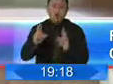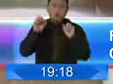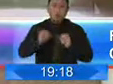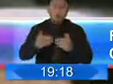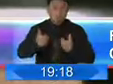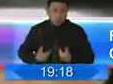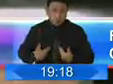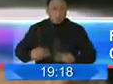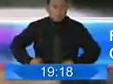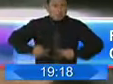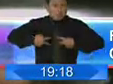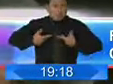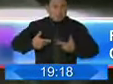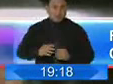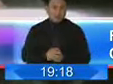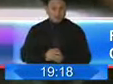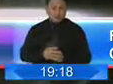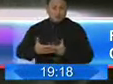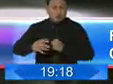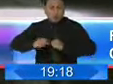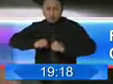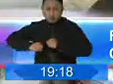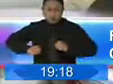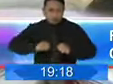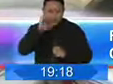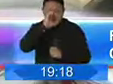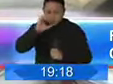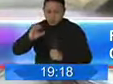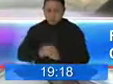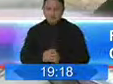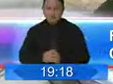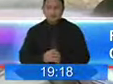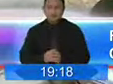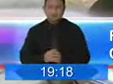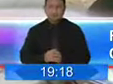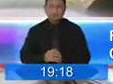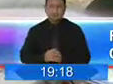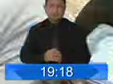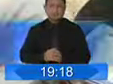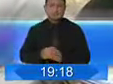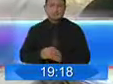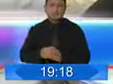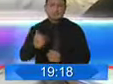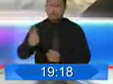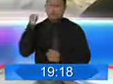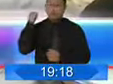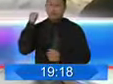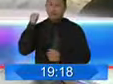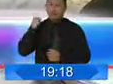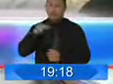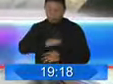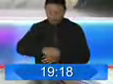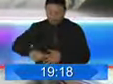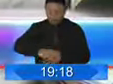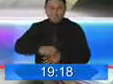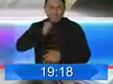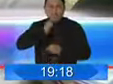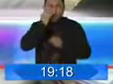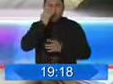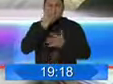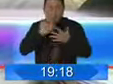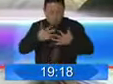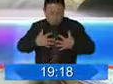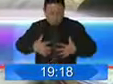herido y nunca desmayaron en las tareas de búsqueda. Con sangre derramada en la parte posterior, en el piso del vehículo, eso